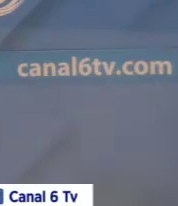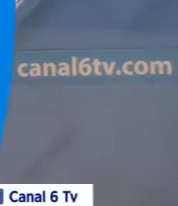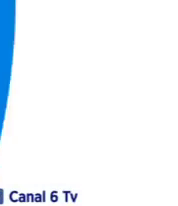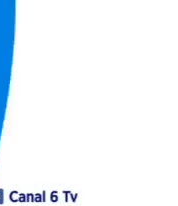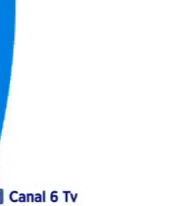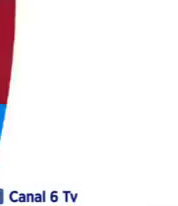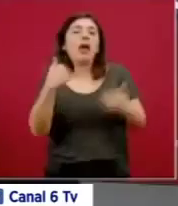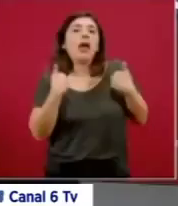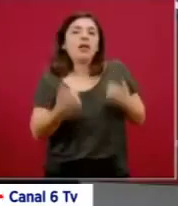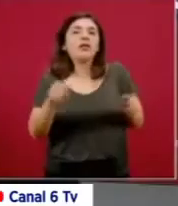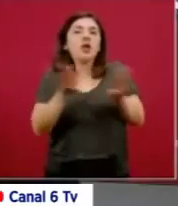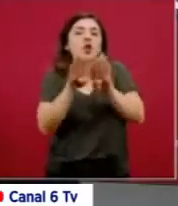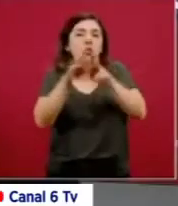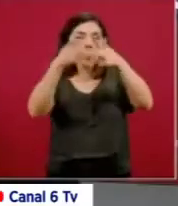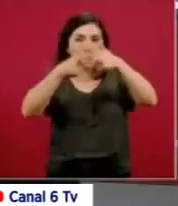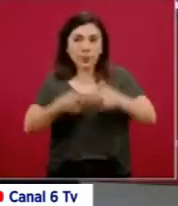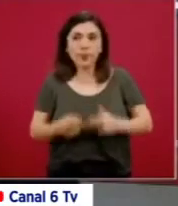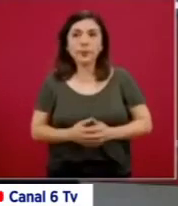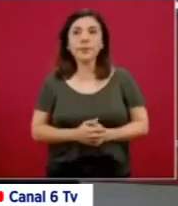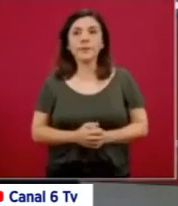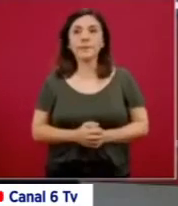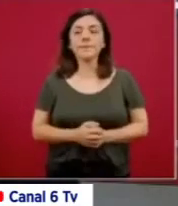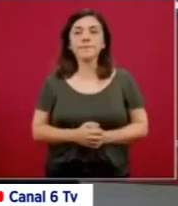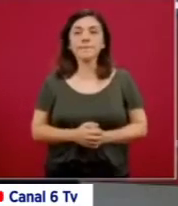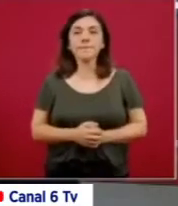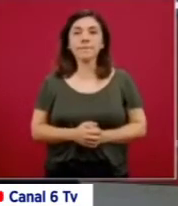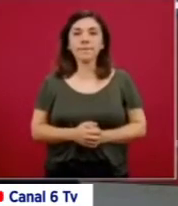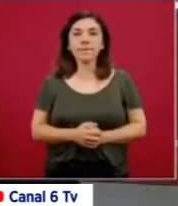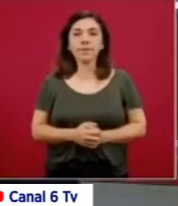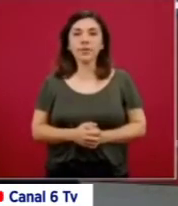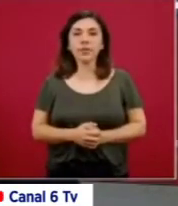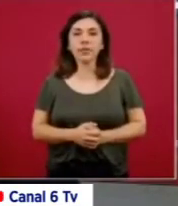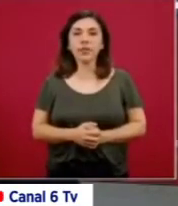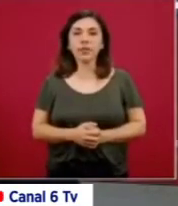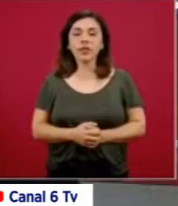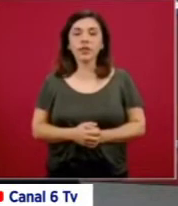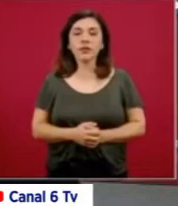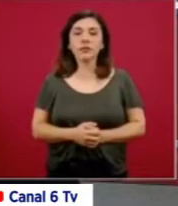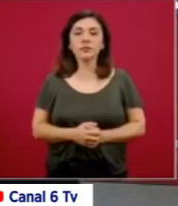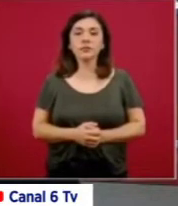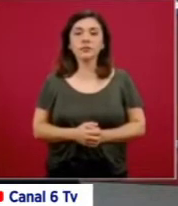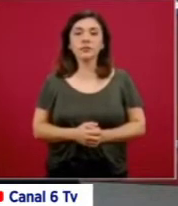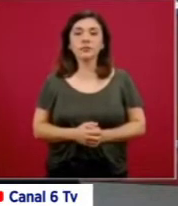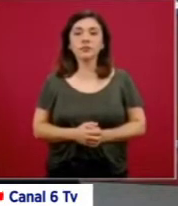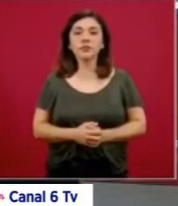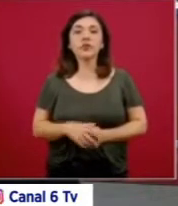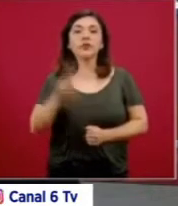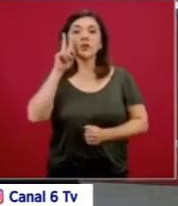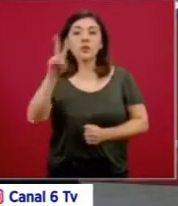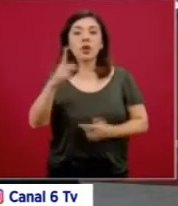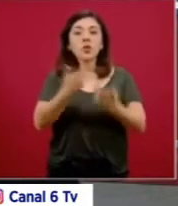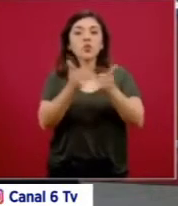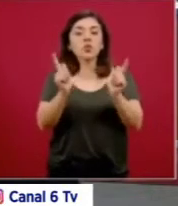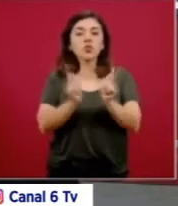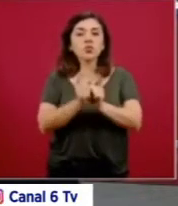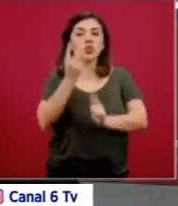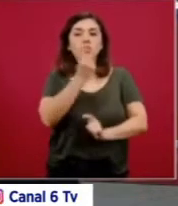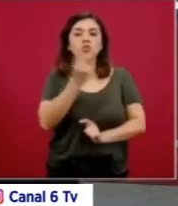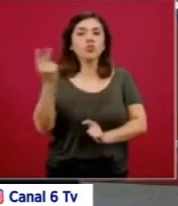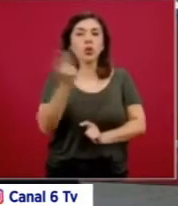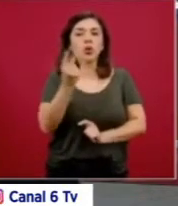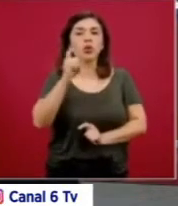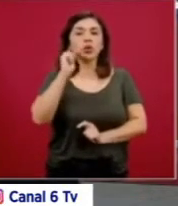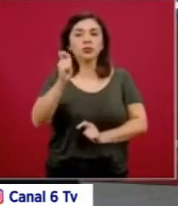la lucha contra el virus. Sin embargo, el rebrote pudiera ser mayúsculo ante la reapertura de actividades comerciales,